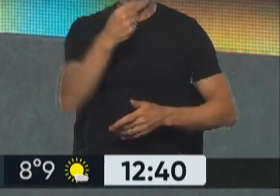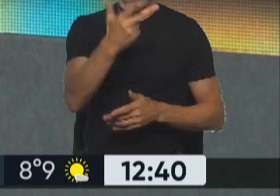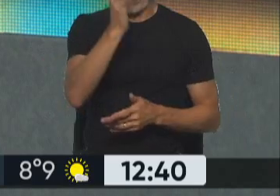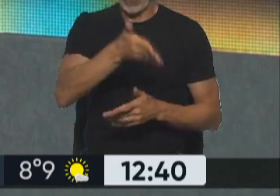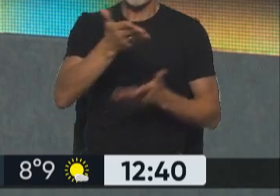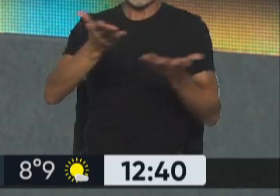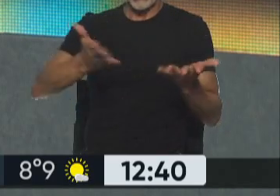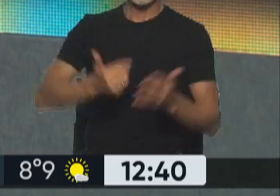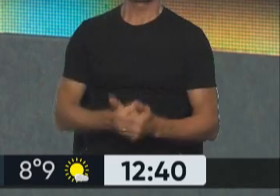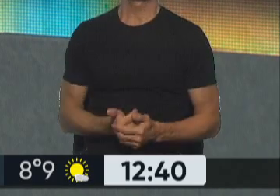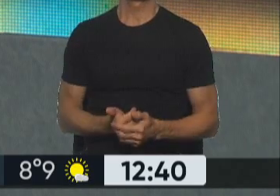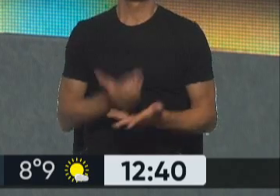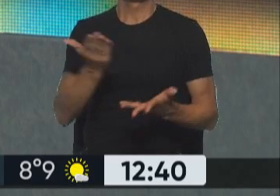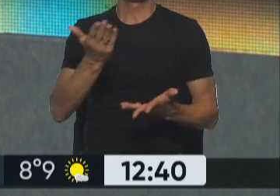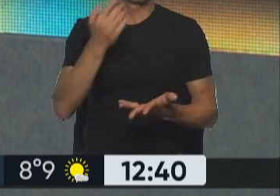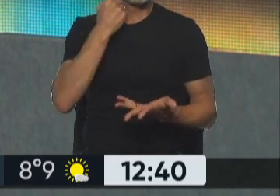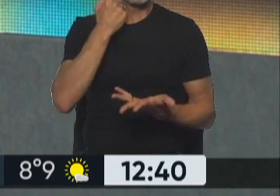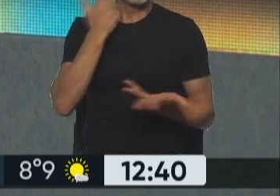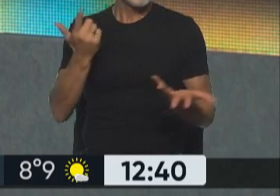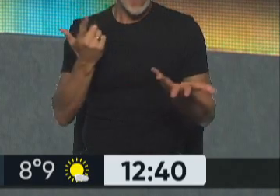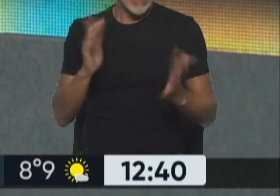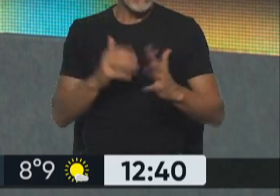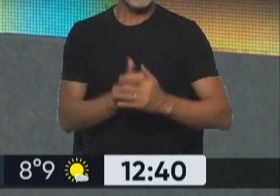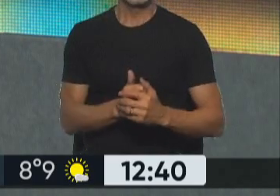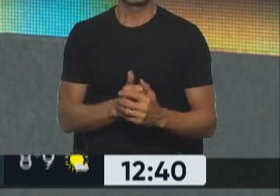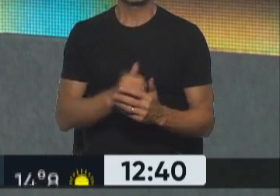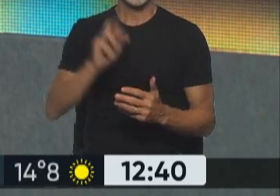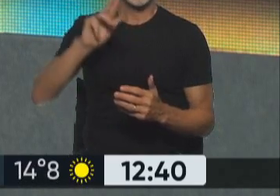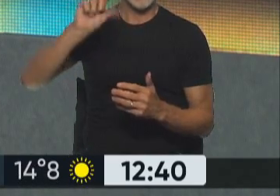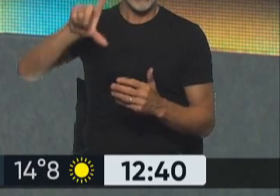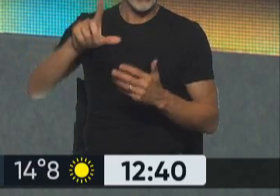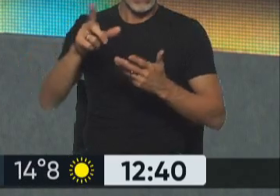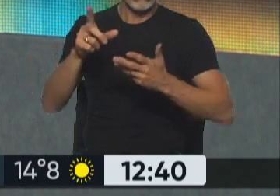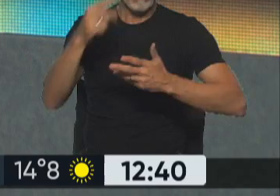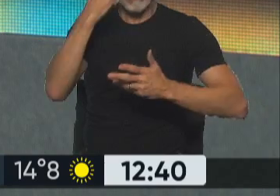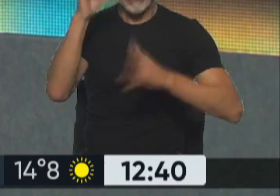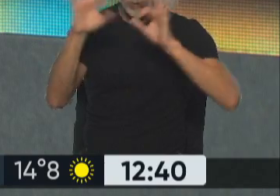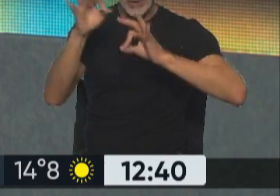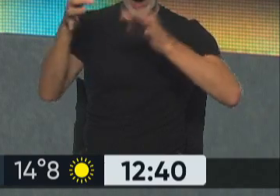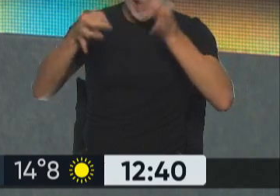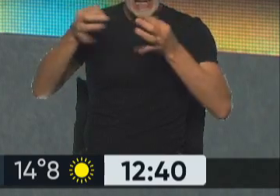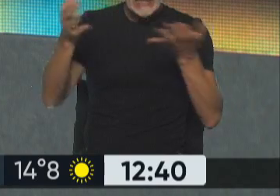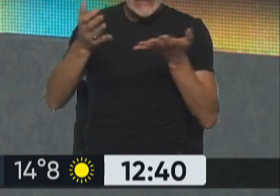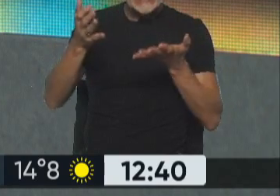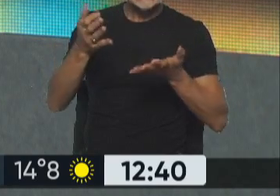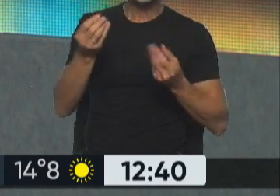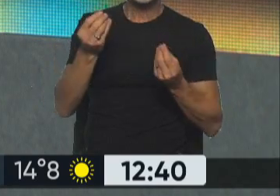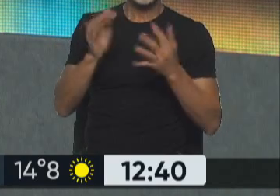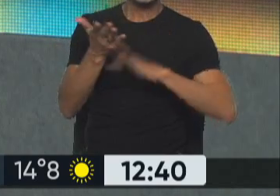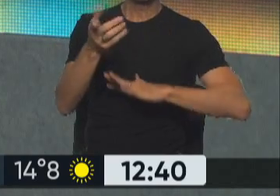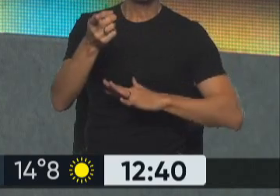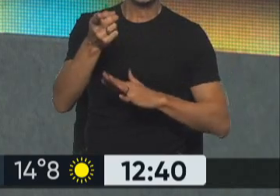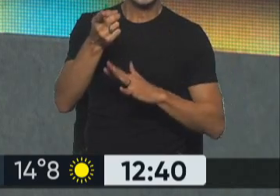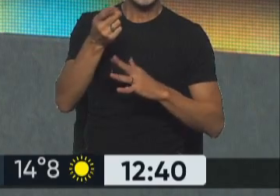a ver Raúl obviamente un número es muy rápido empezar a analizar la posibilidad de establecer